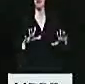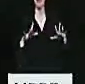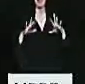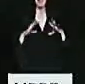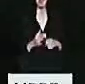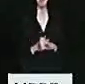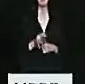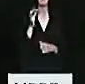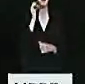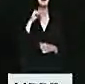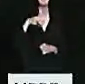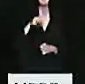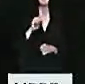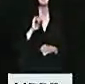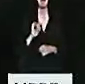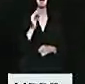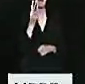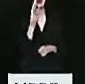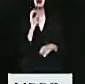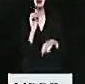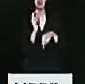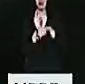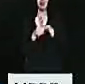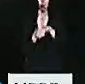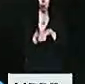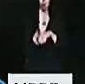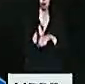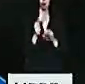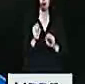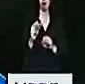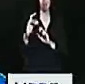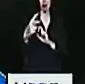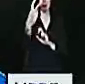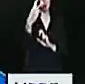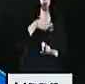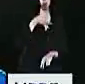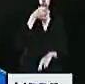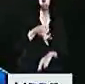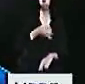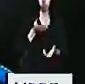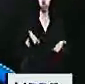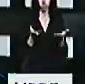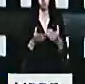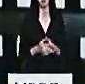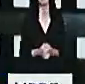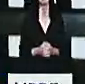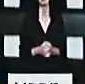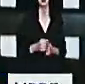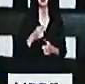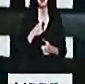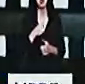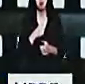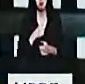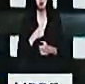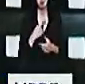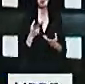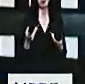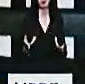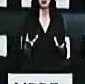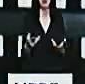May, tenemos 30 segundos. Mira, acá está tu cámara. Para que des tu idea libre, ¿ok? Adelante. Yo me voy a tomar de las palabras